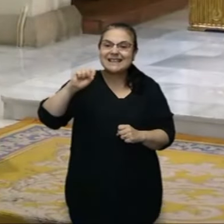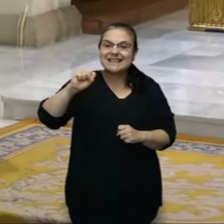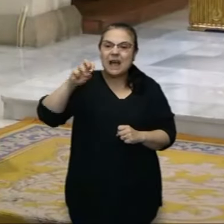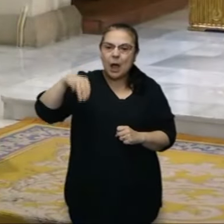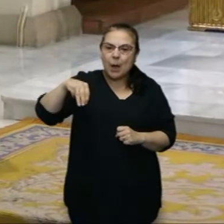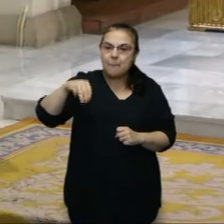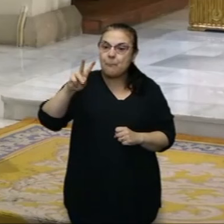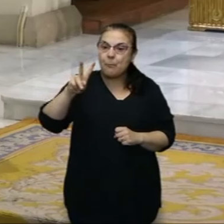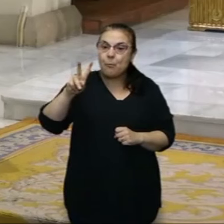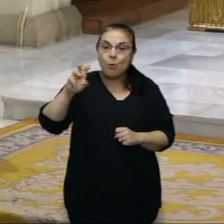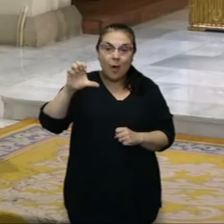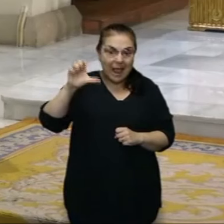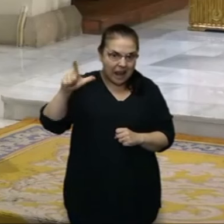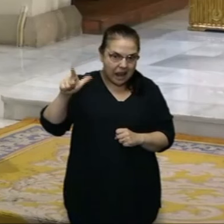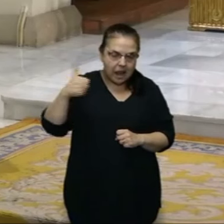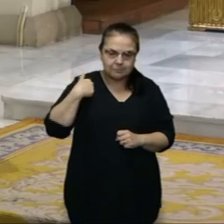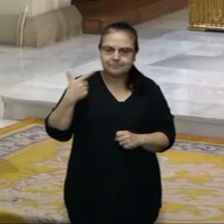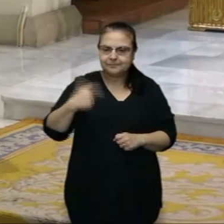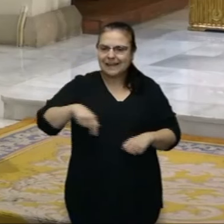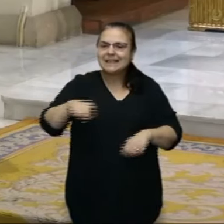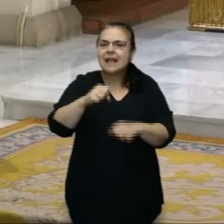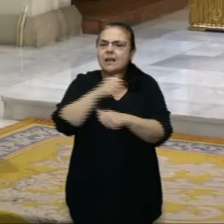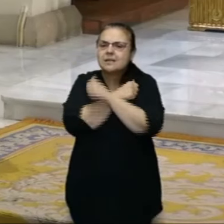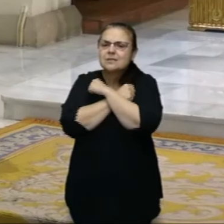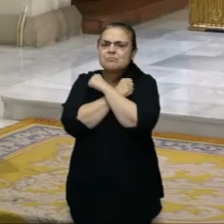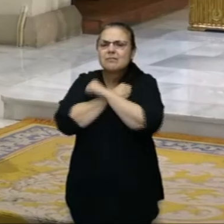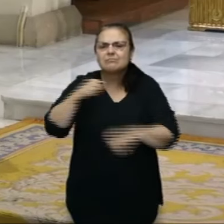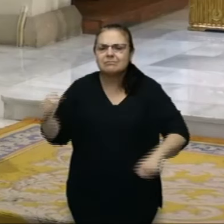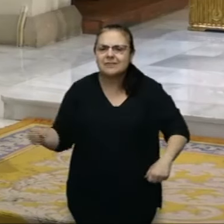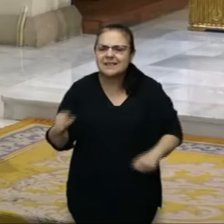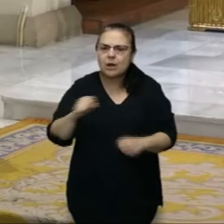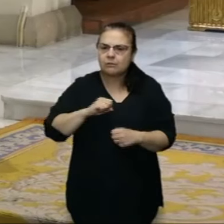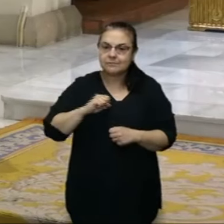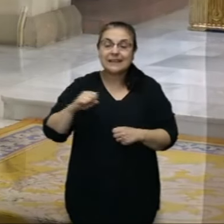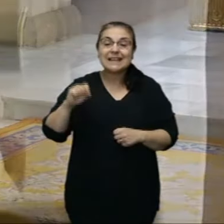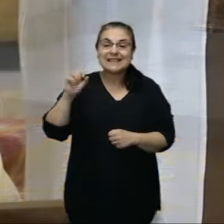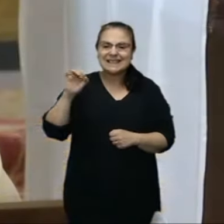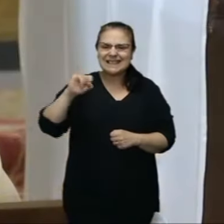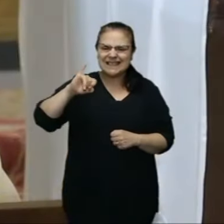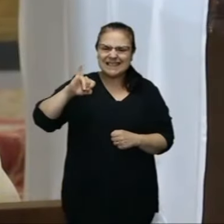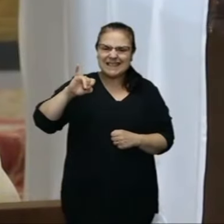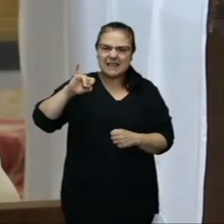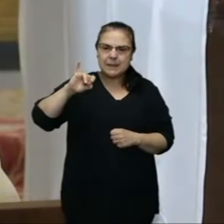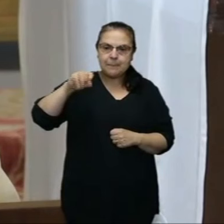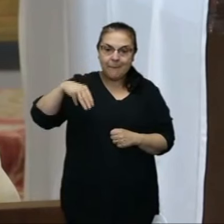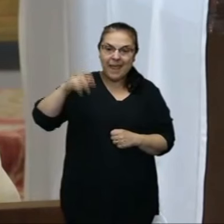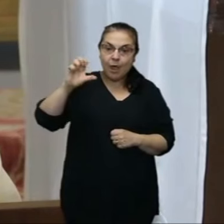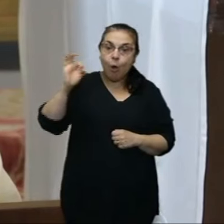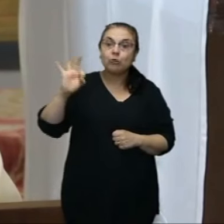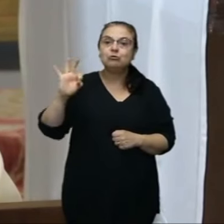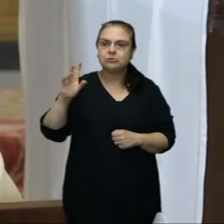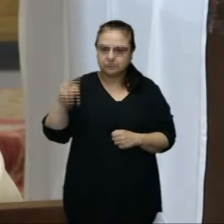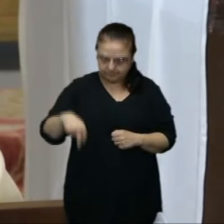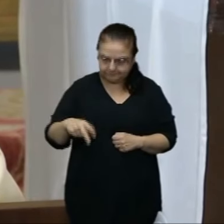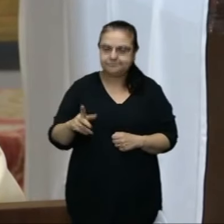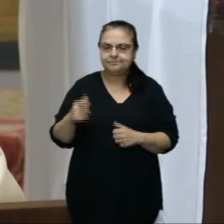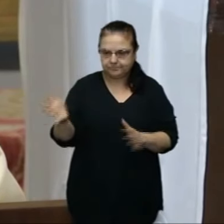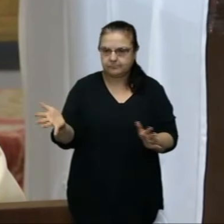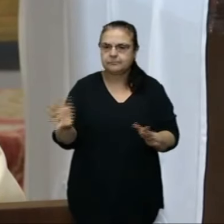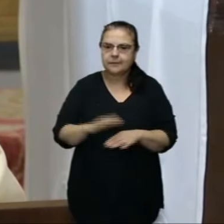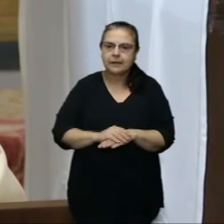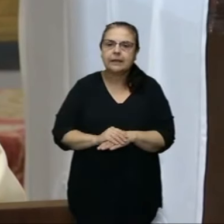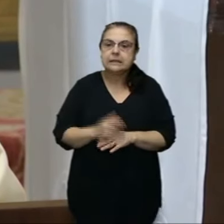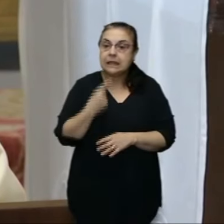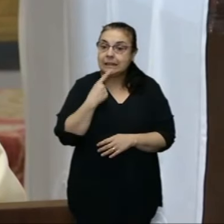Israel. Y esa salvación la expresa el anciano Simeón con estas palabras que hemos escuchado. Es